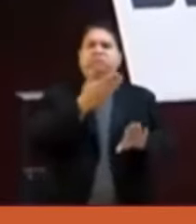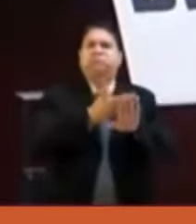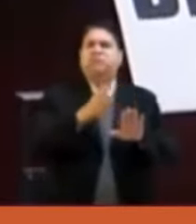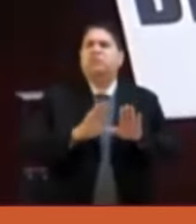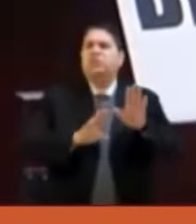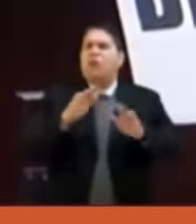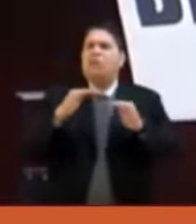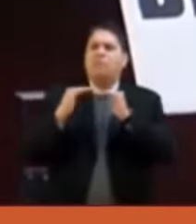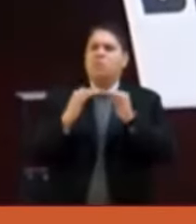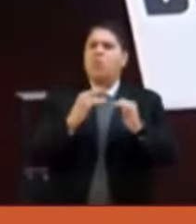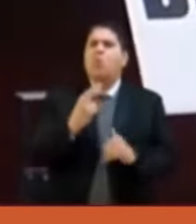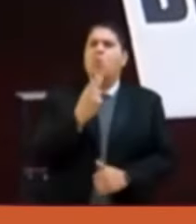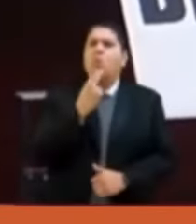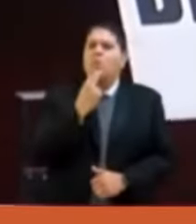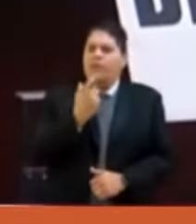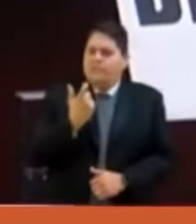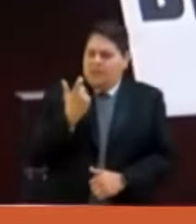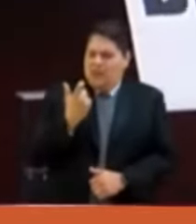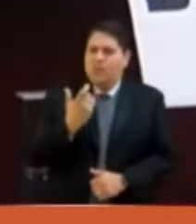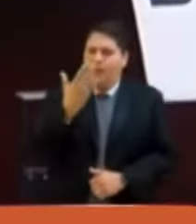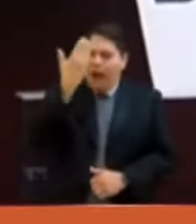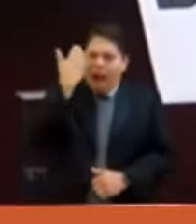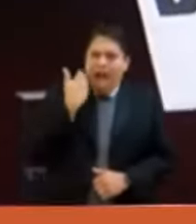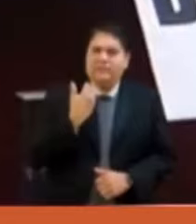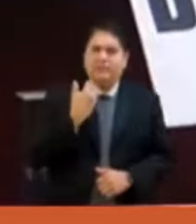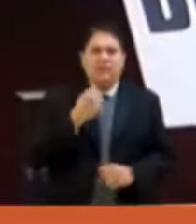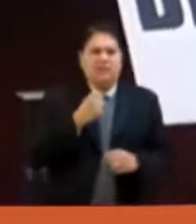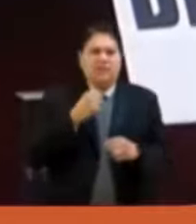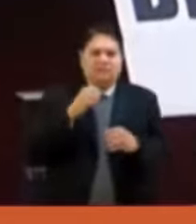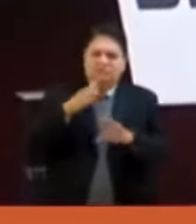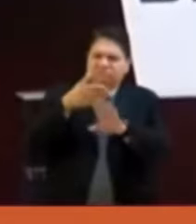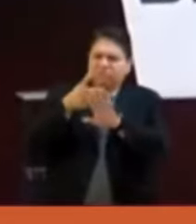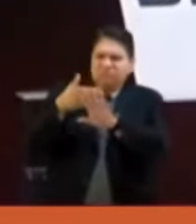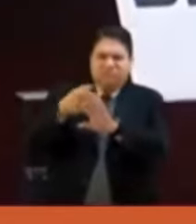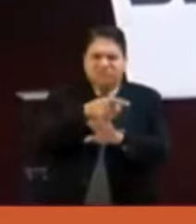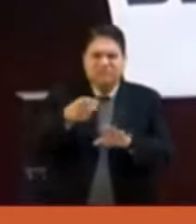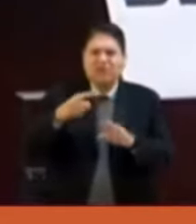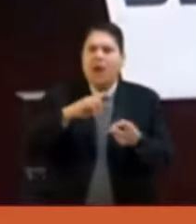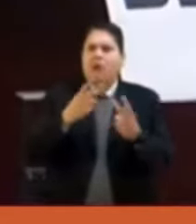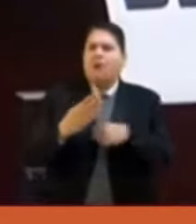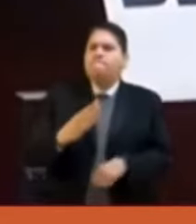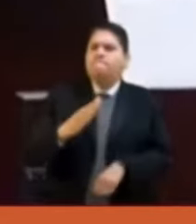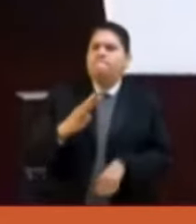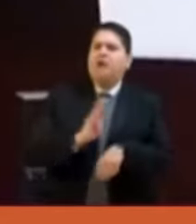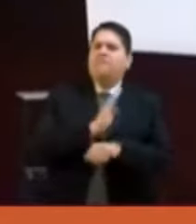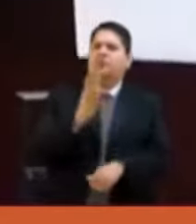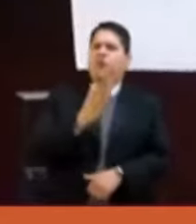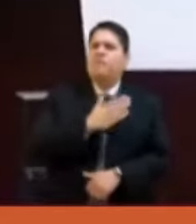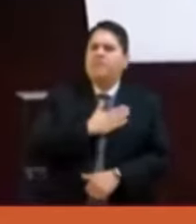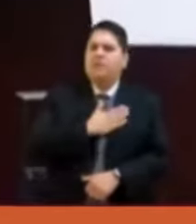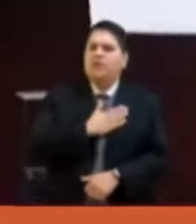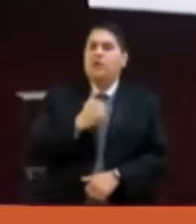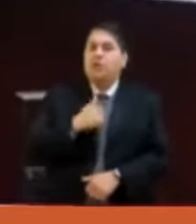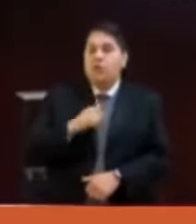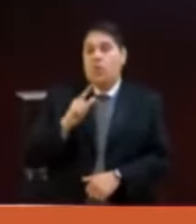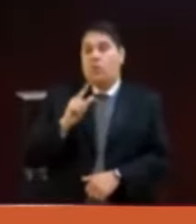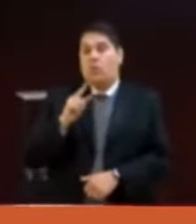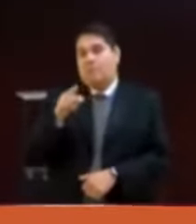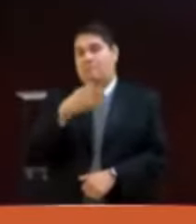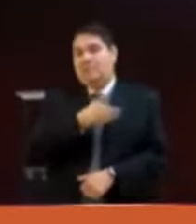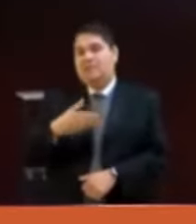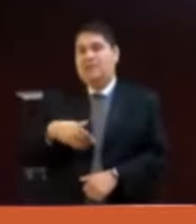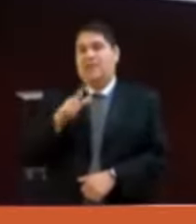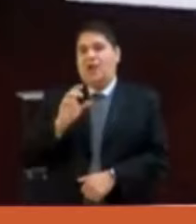democracia y usan los recursos con los que lucharon contra los que lucharon ahora en su beneficio y le digo a López Obrador